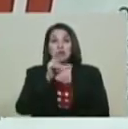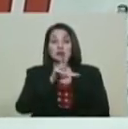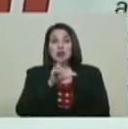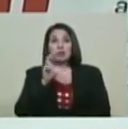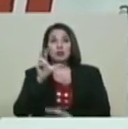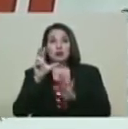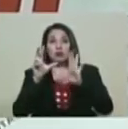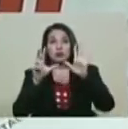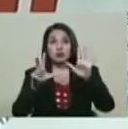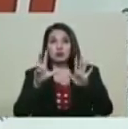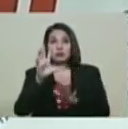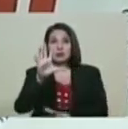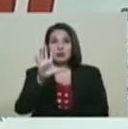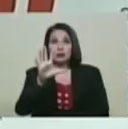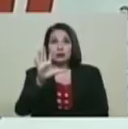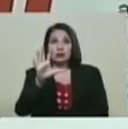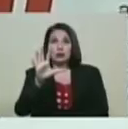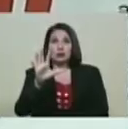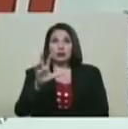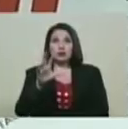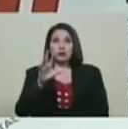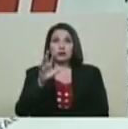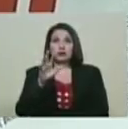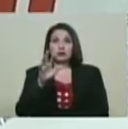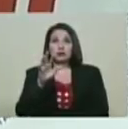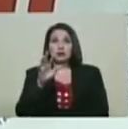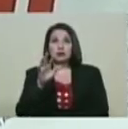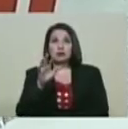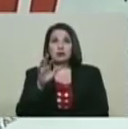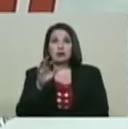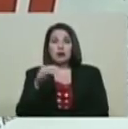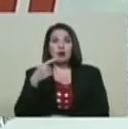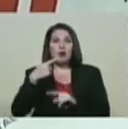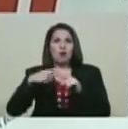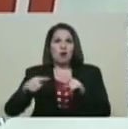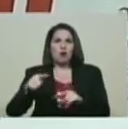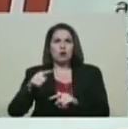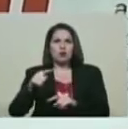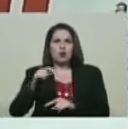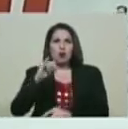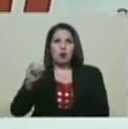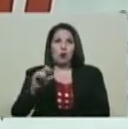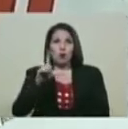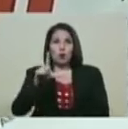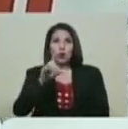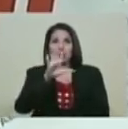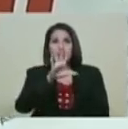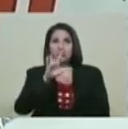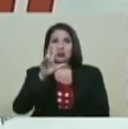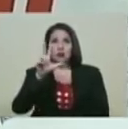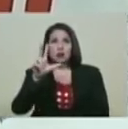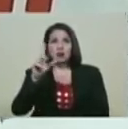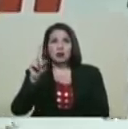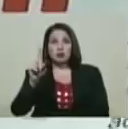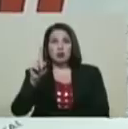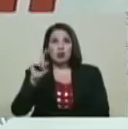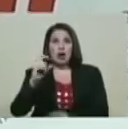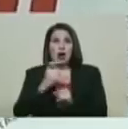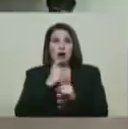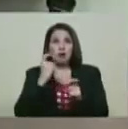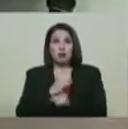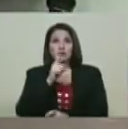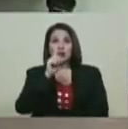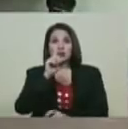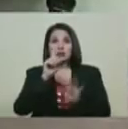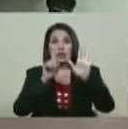385 en junio. Y en el mes de julio, bueno, aquí 531. En agosto alcanzó 618. Y